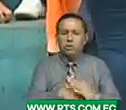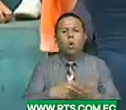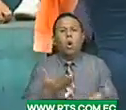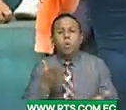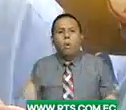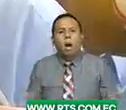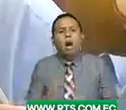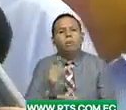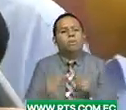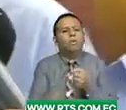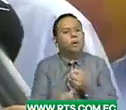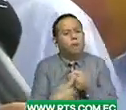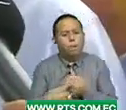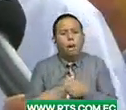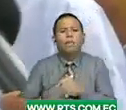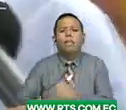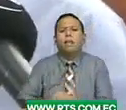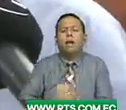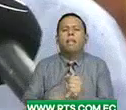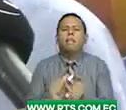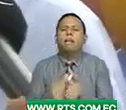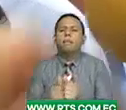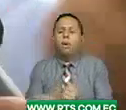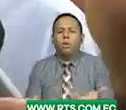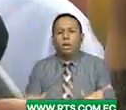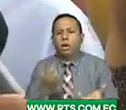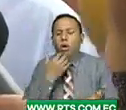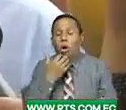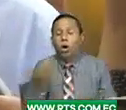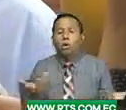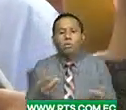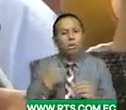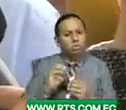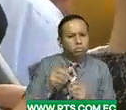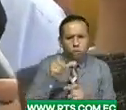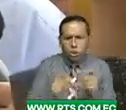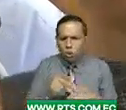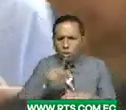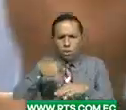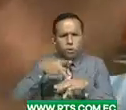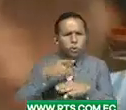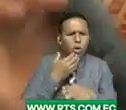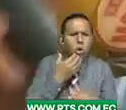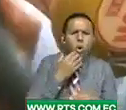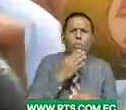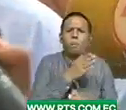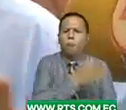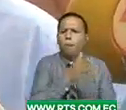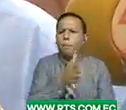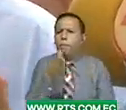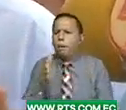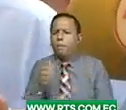Y nos acercamos a los números 10. Queremos llegar a las 24 provincias del Ecuador